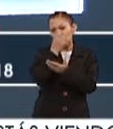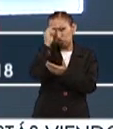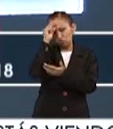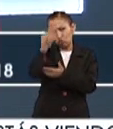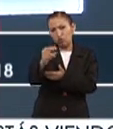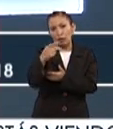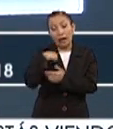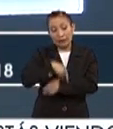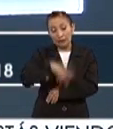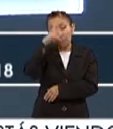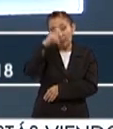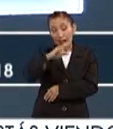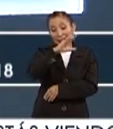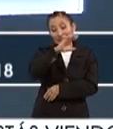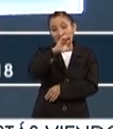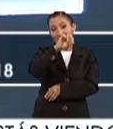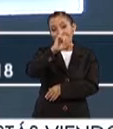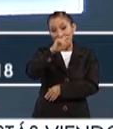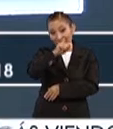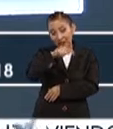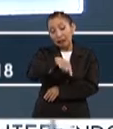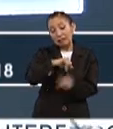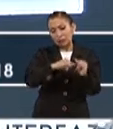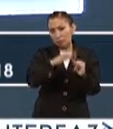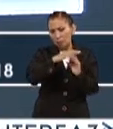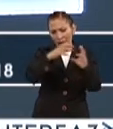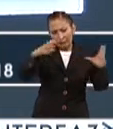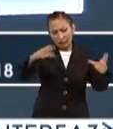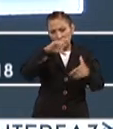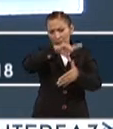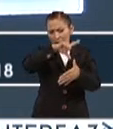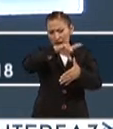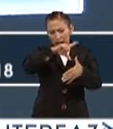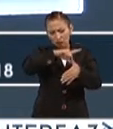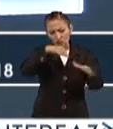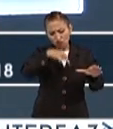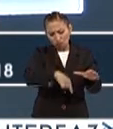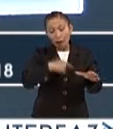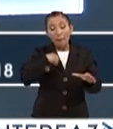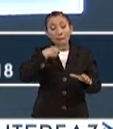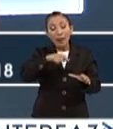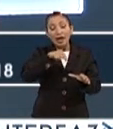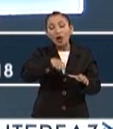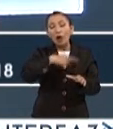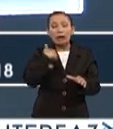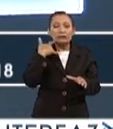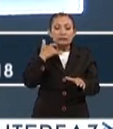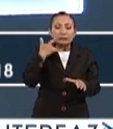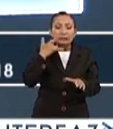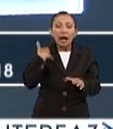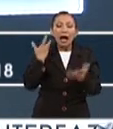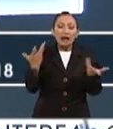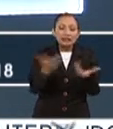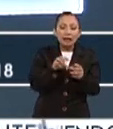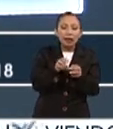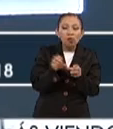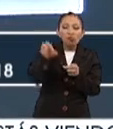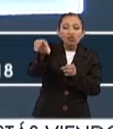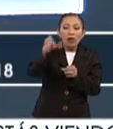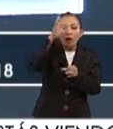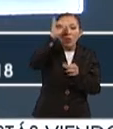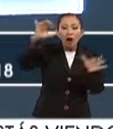sobredotados. En México el CEDAT es la institución más grande de América Latina. Sin embargo, se han intentado ya hacer varios